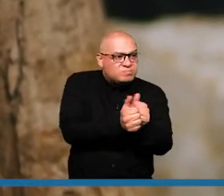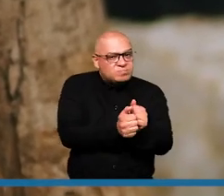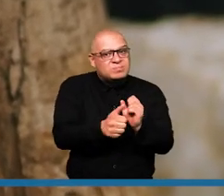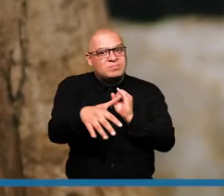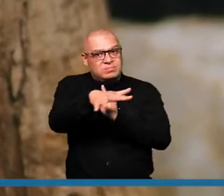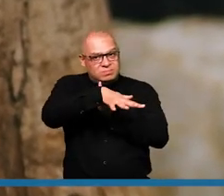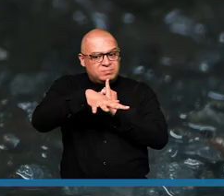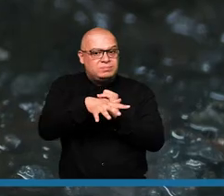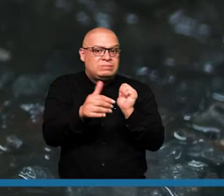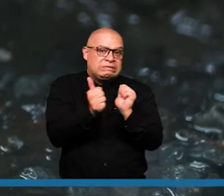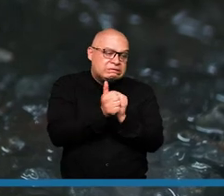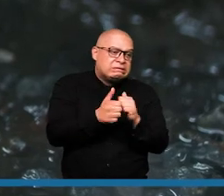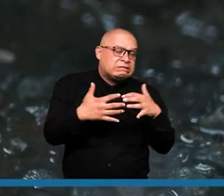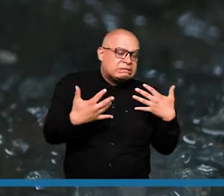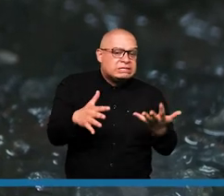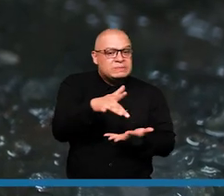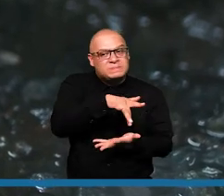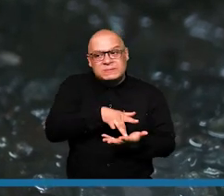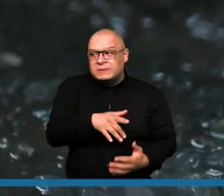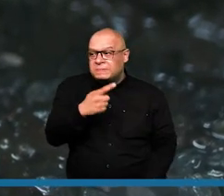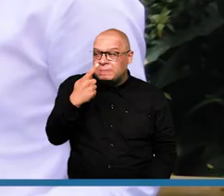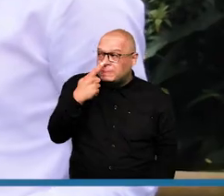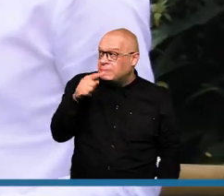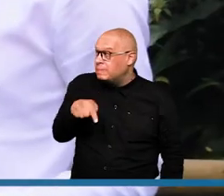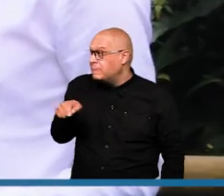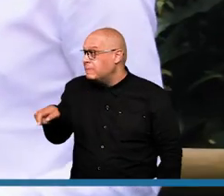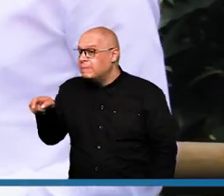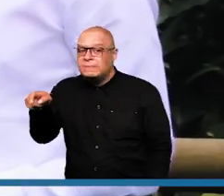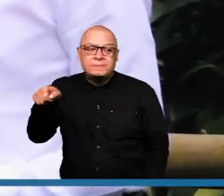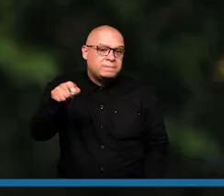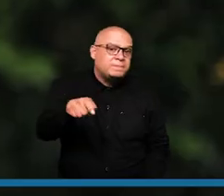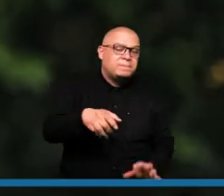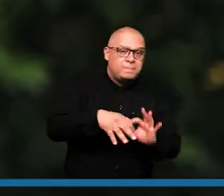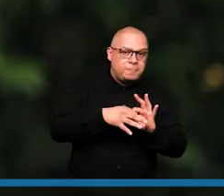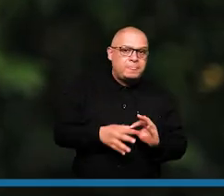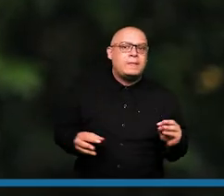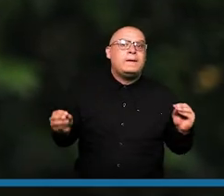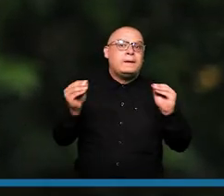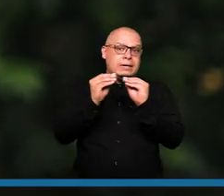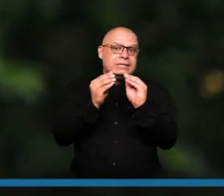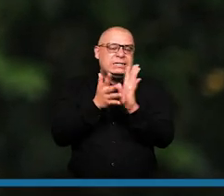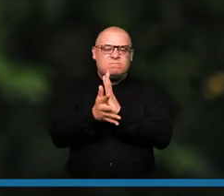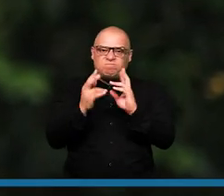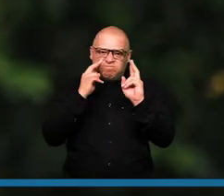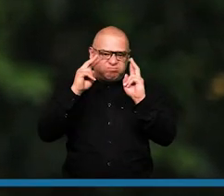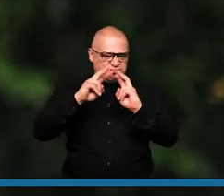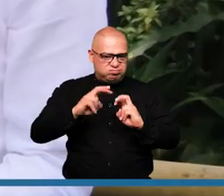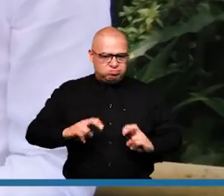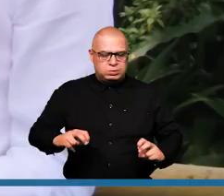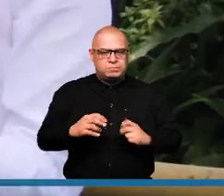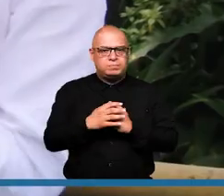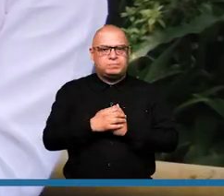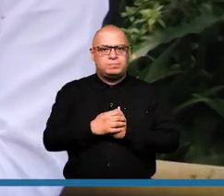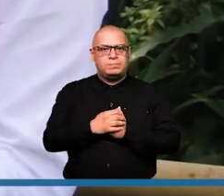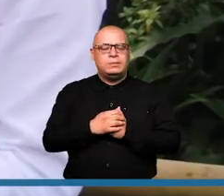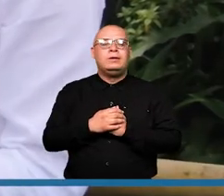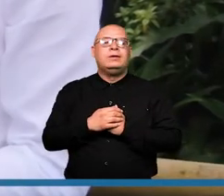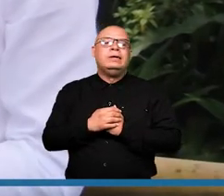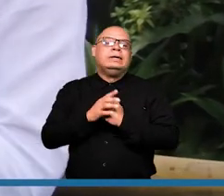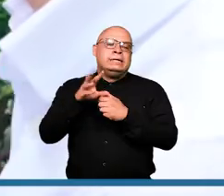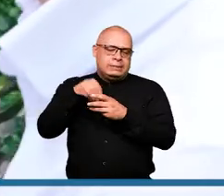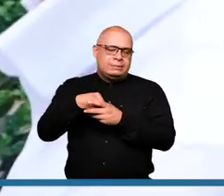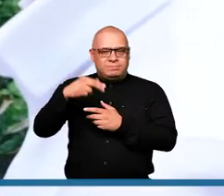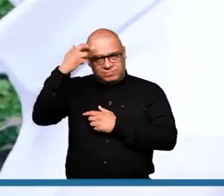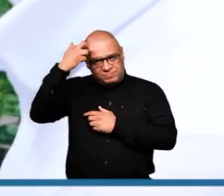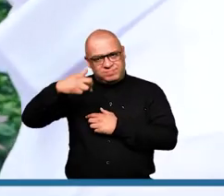área, en los diferentes parques de la ciudad, en los diferentes municipios. Y también estamos haciendo investigación. Y es parte del